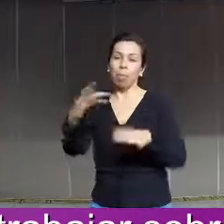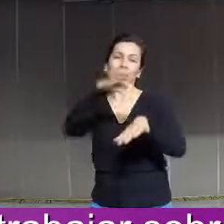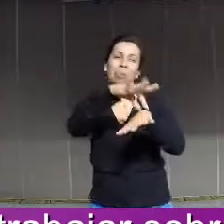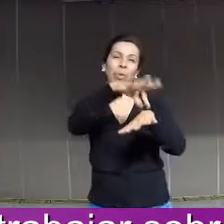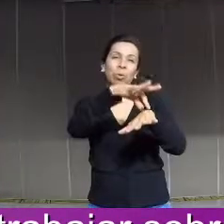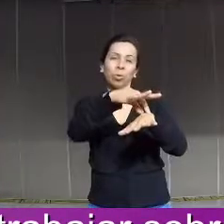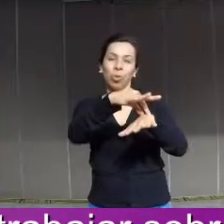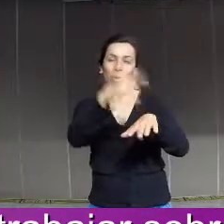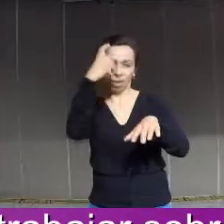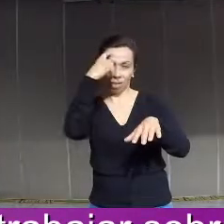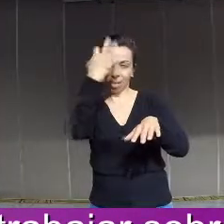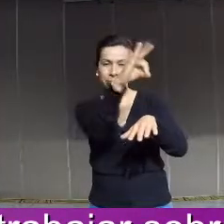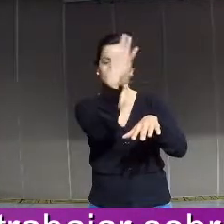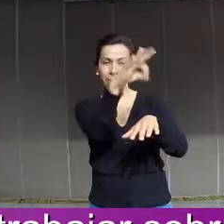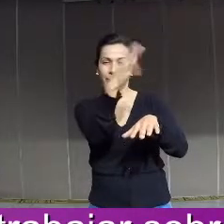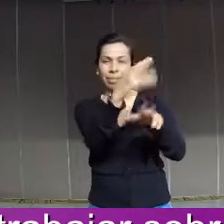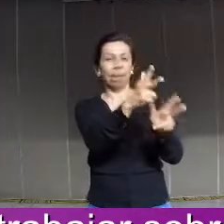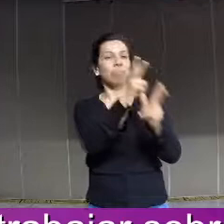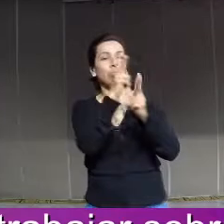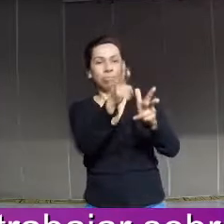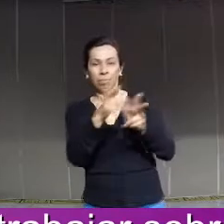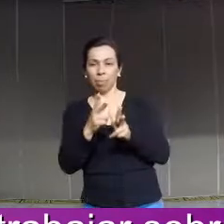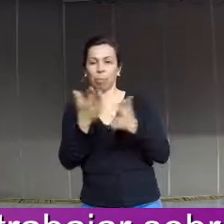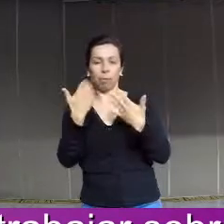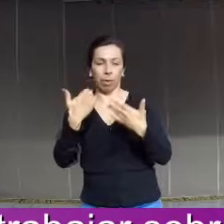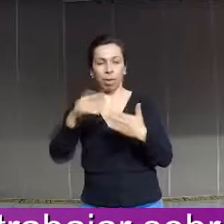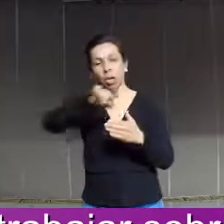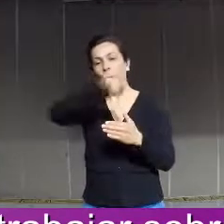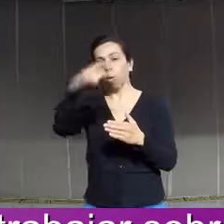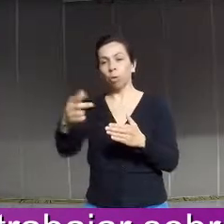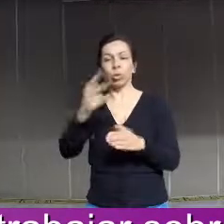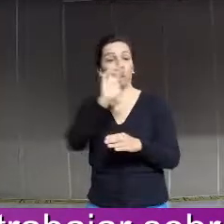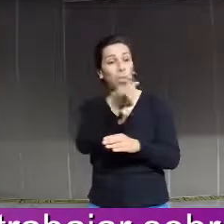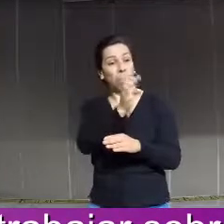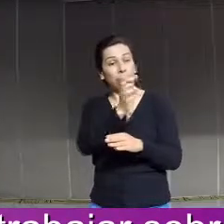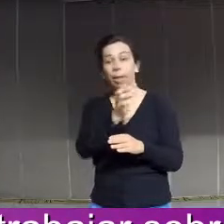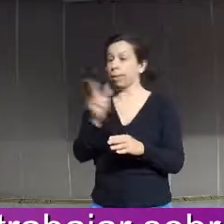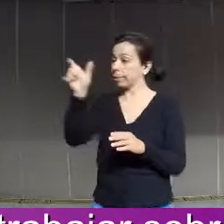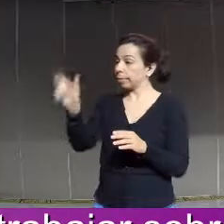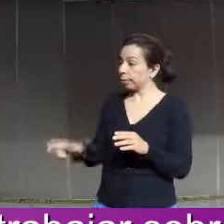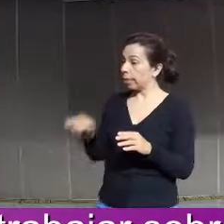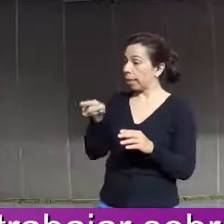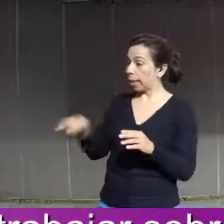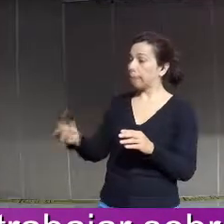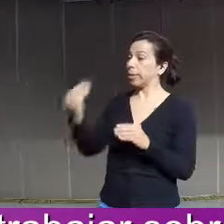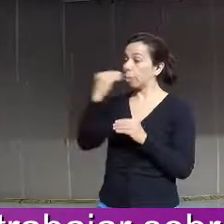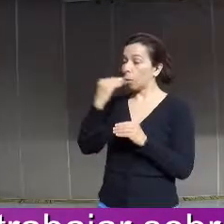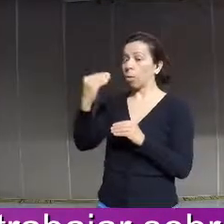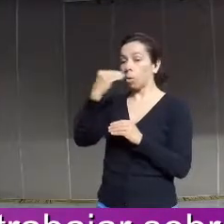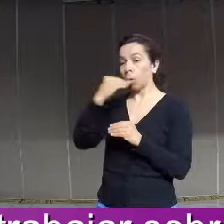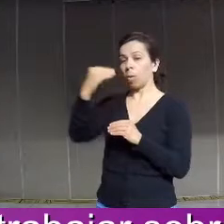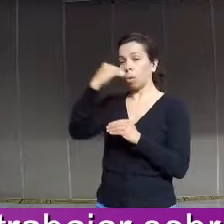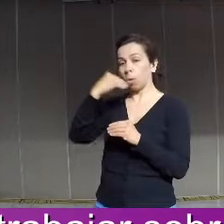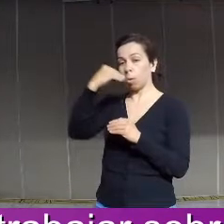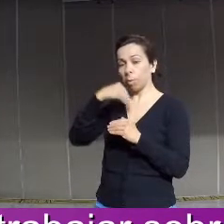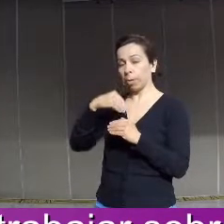decir, pero quizás explicarle al papá sí cuáles son las consecuencias de que ese niño siga siendo alimentado